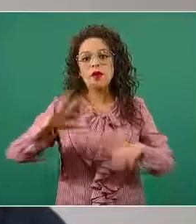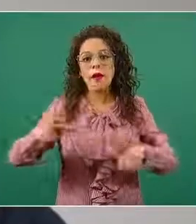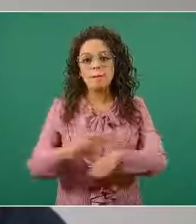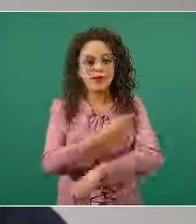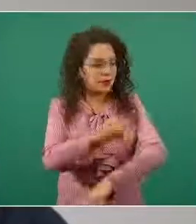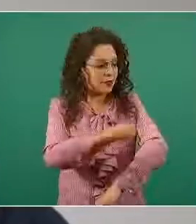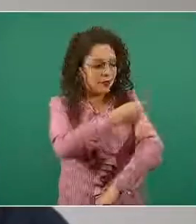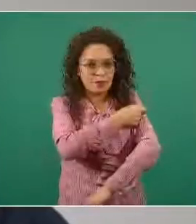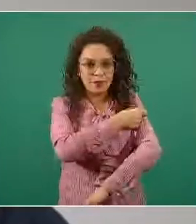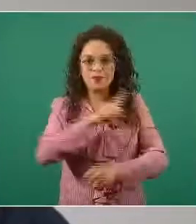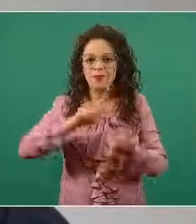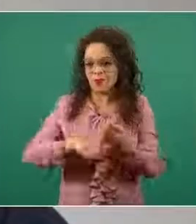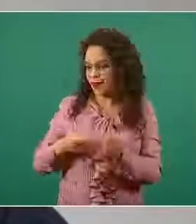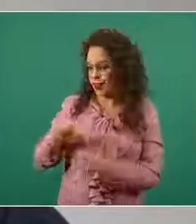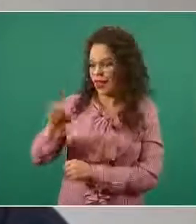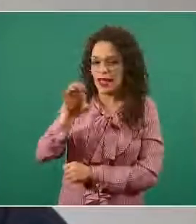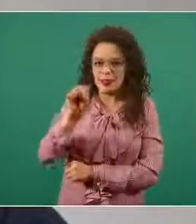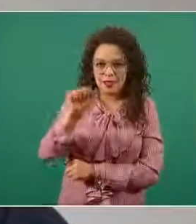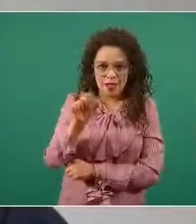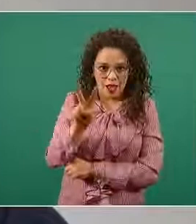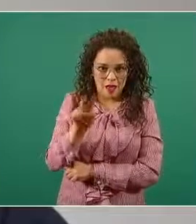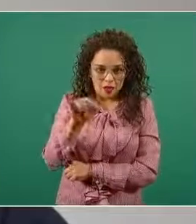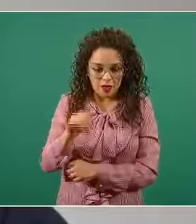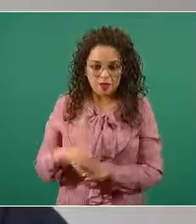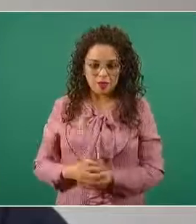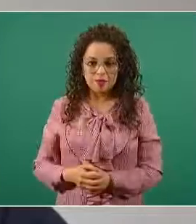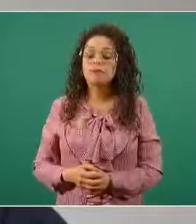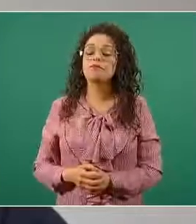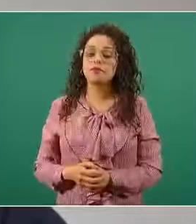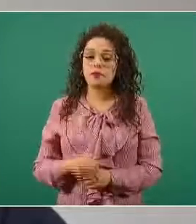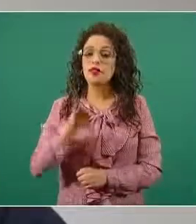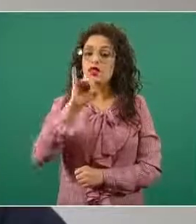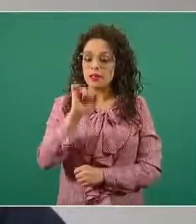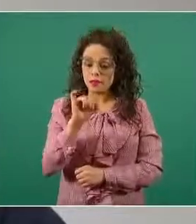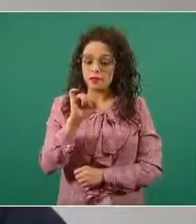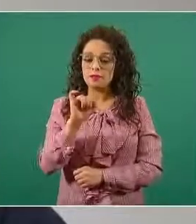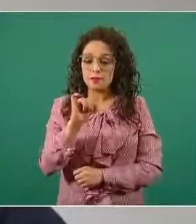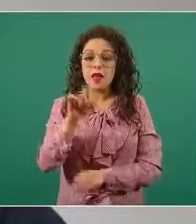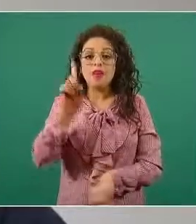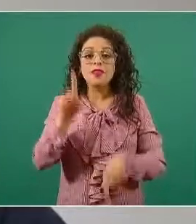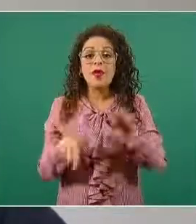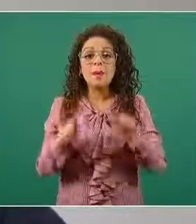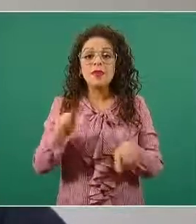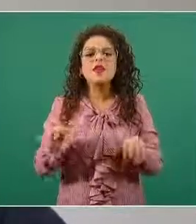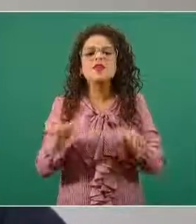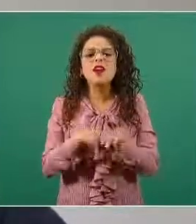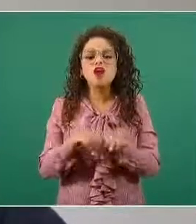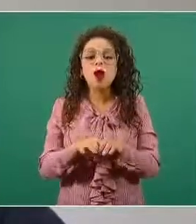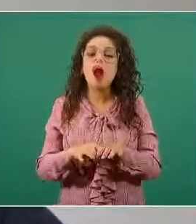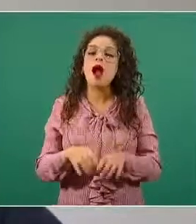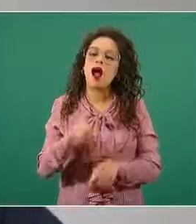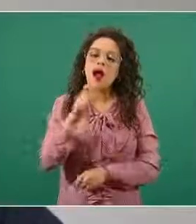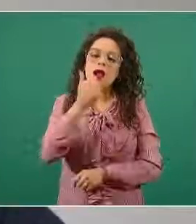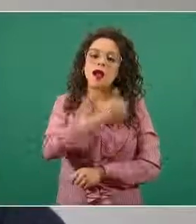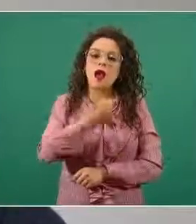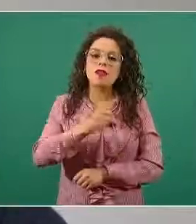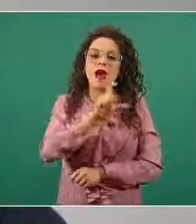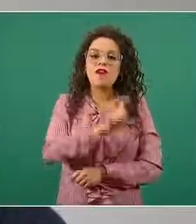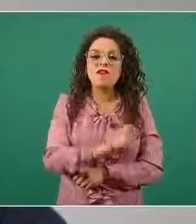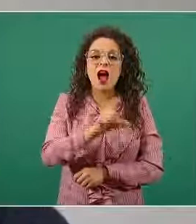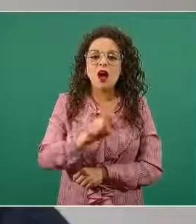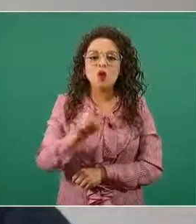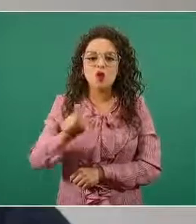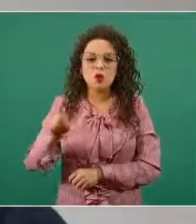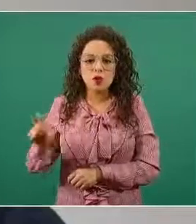ESAVI. Efectivamente, esto va de la mano y depende de la vacuna. Dependiendo de cada vacuna, hay una temporalidad